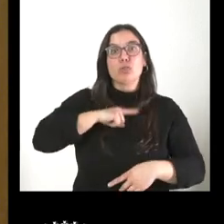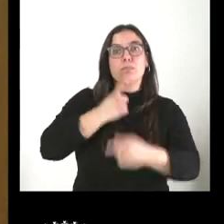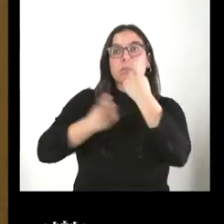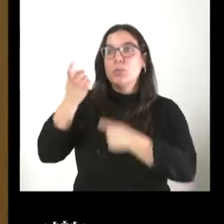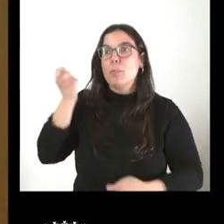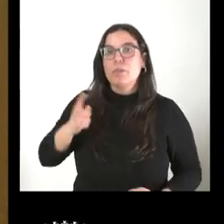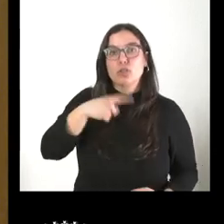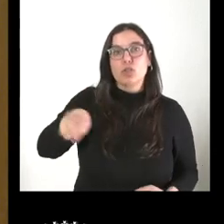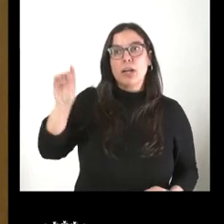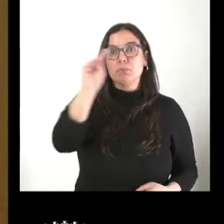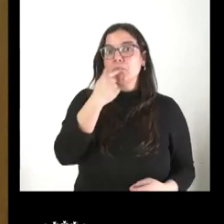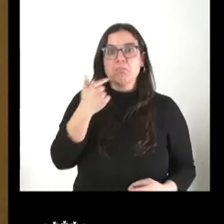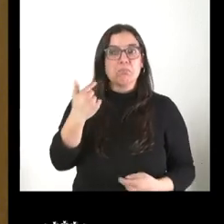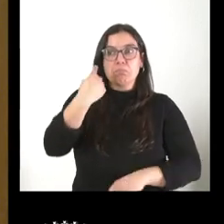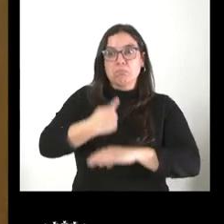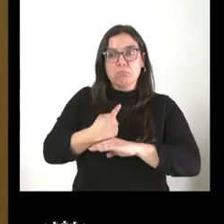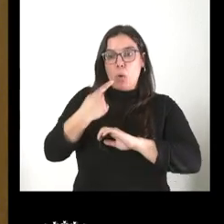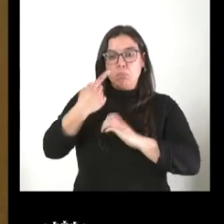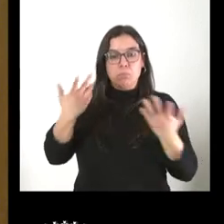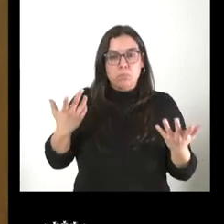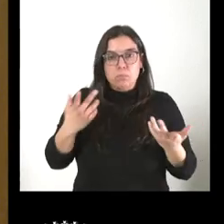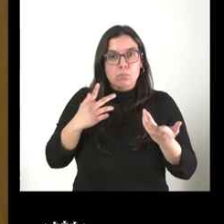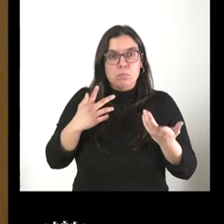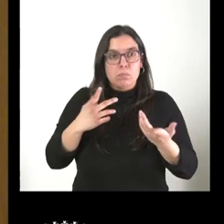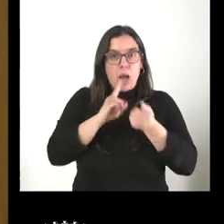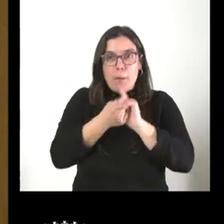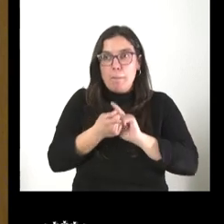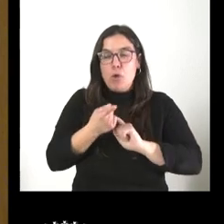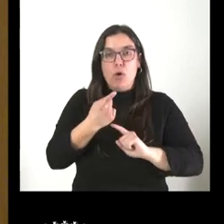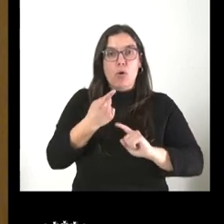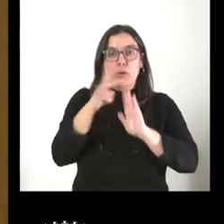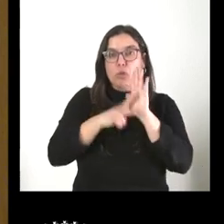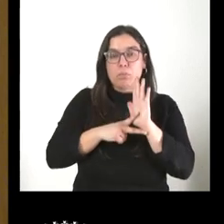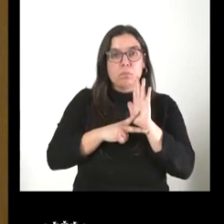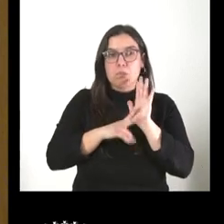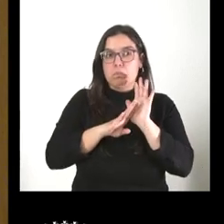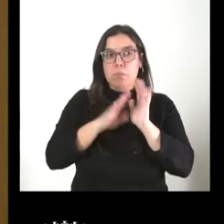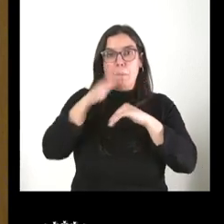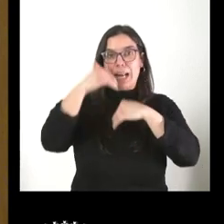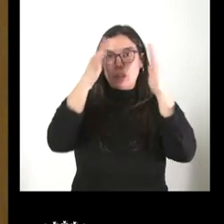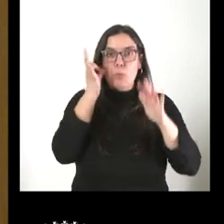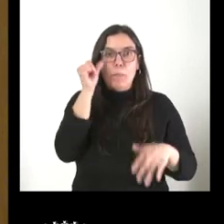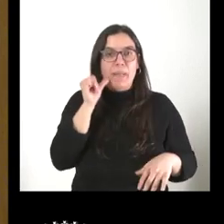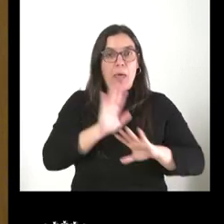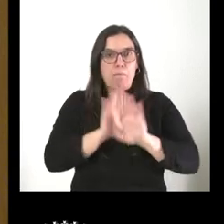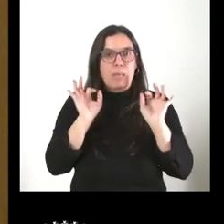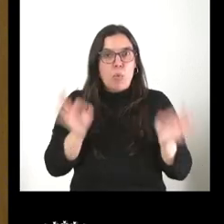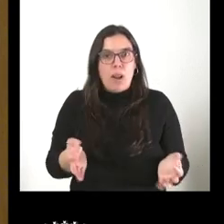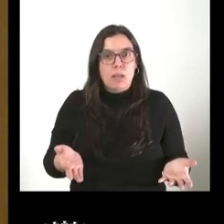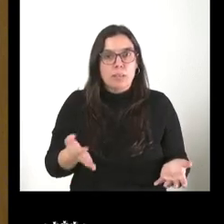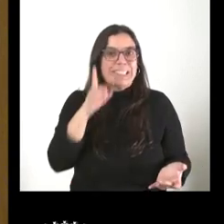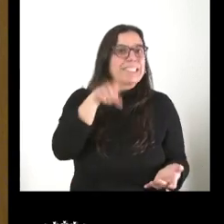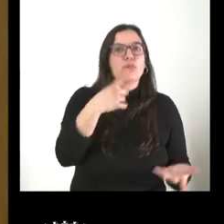nos trasladan que no ha habido una un cambio de las instrucciones a la hora de atender a las mujeres Eso es así no es